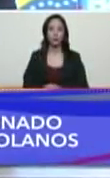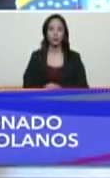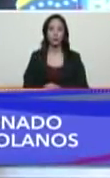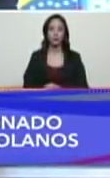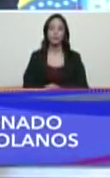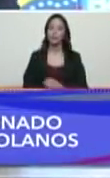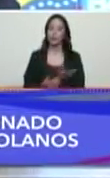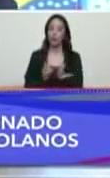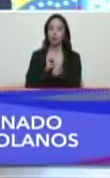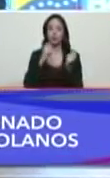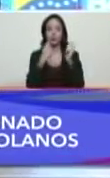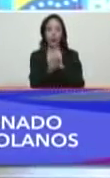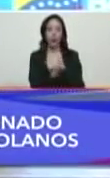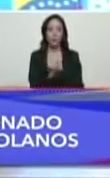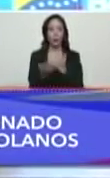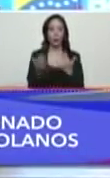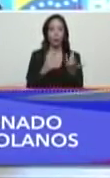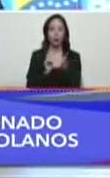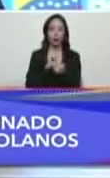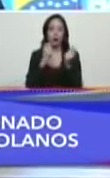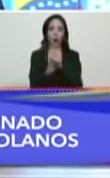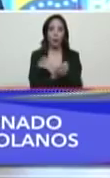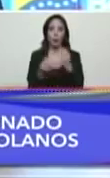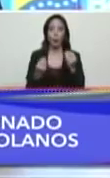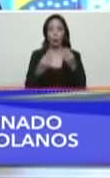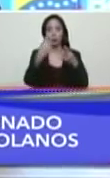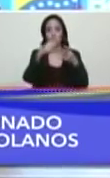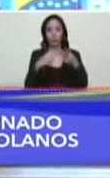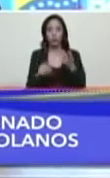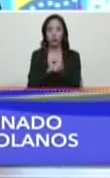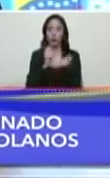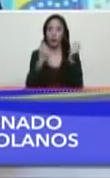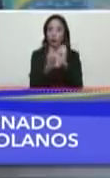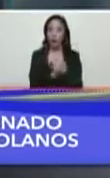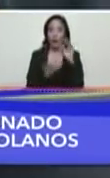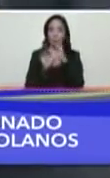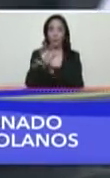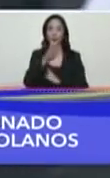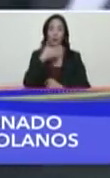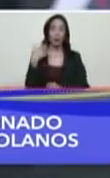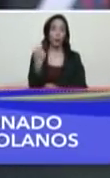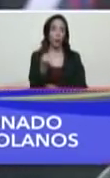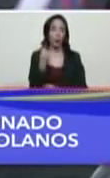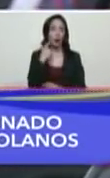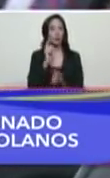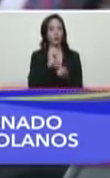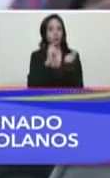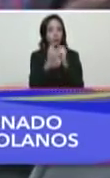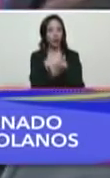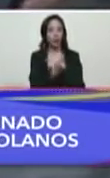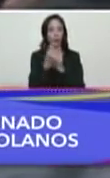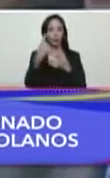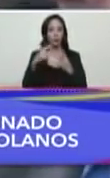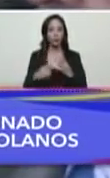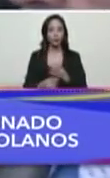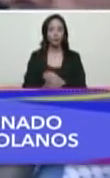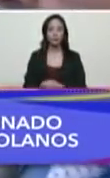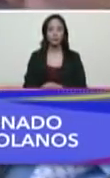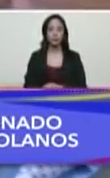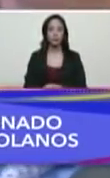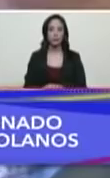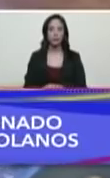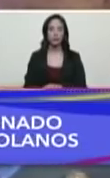continuidad y cambio. Hay muchas cosas que hay que cambiar en el país, que hay que mejorar. Y el Plan de la